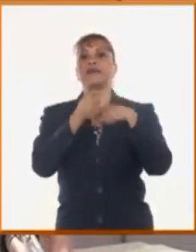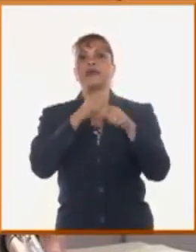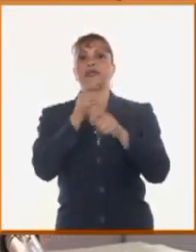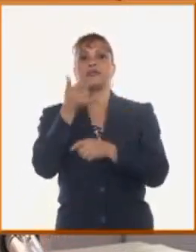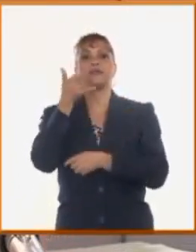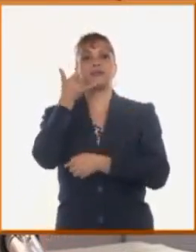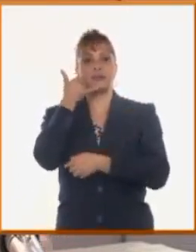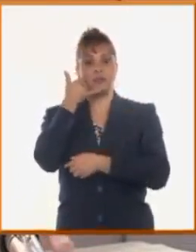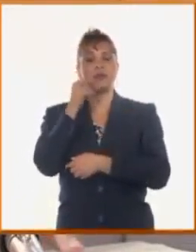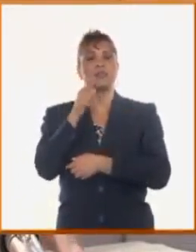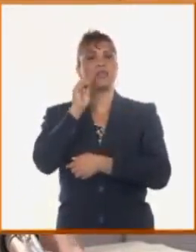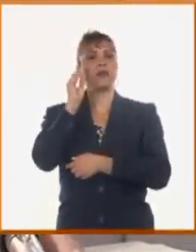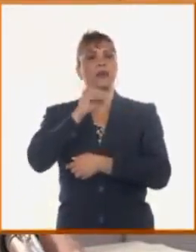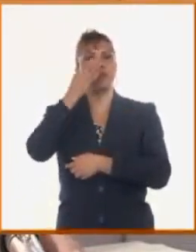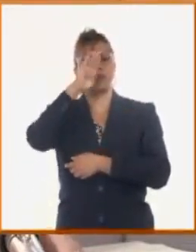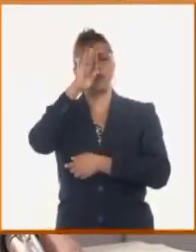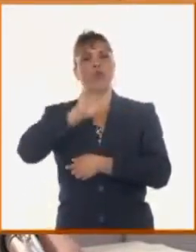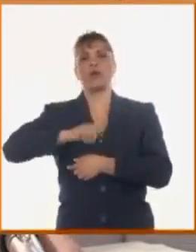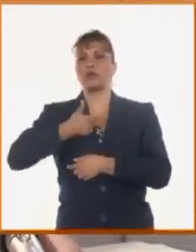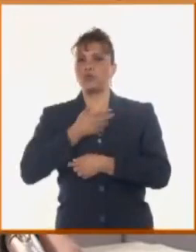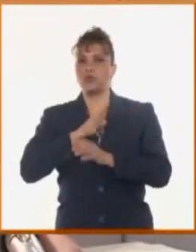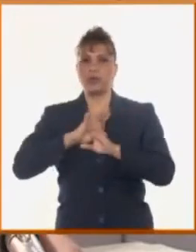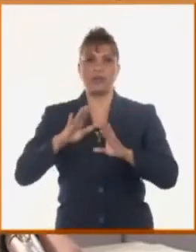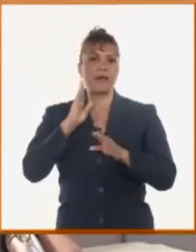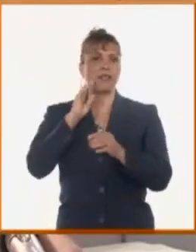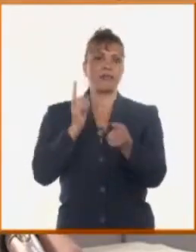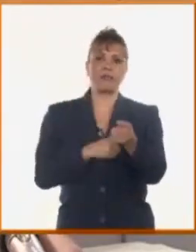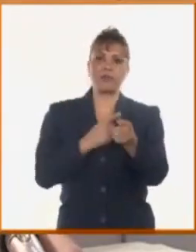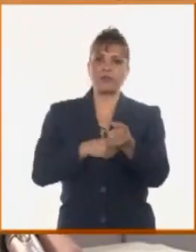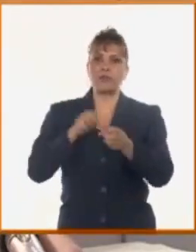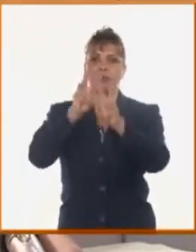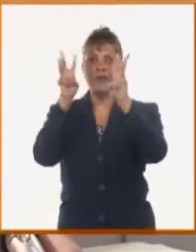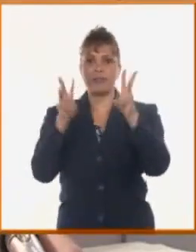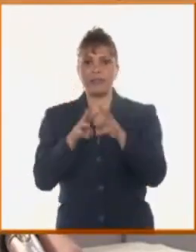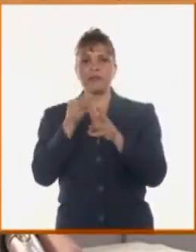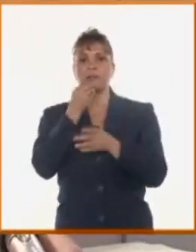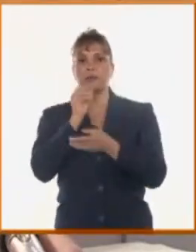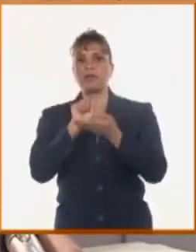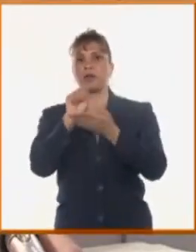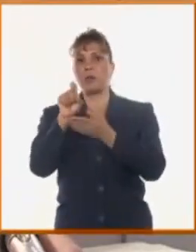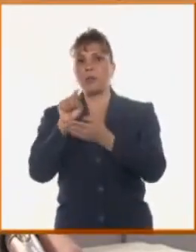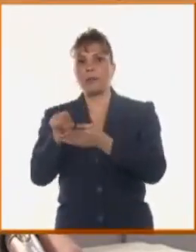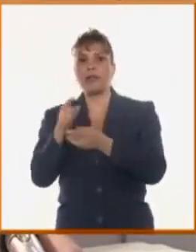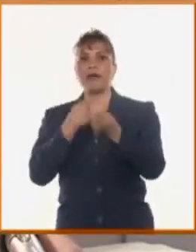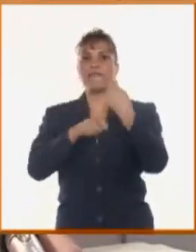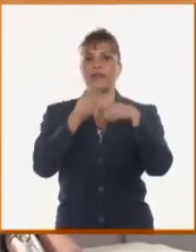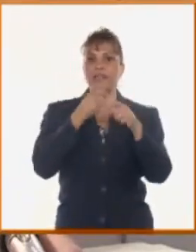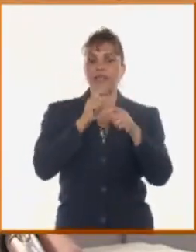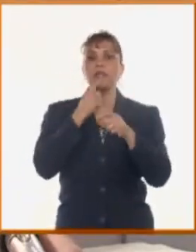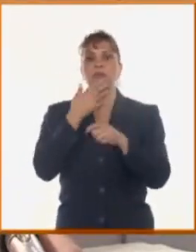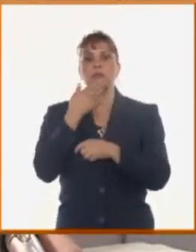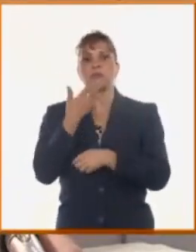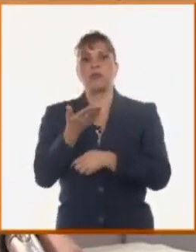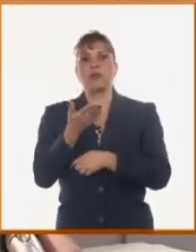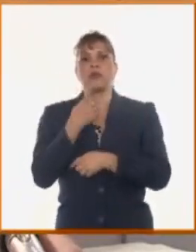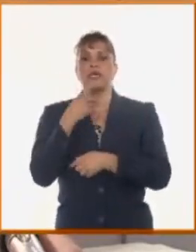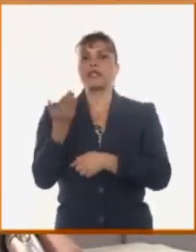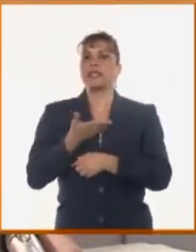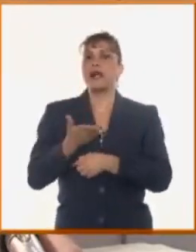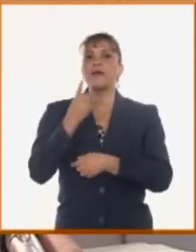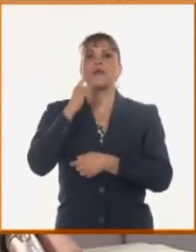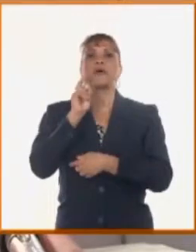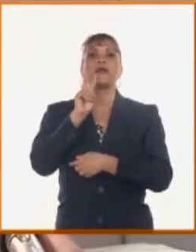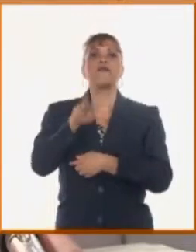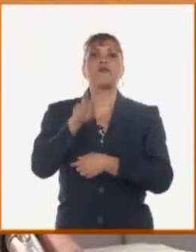que Cuba ya tiene una cultura del comercio electrónico, pero bueno, la facilidad y rapidez para encontrar los productos en